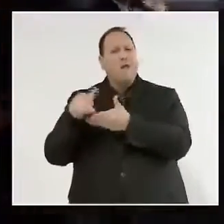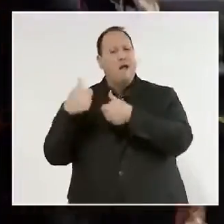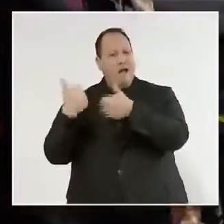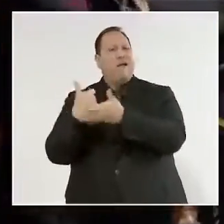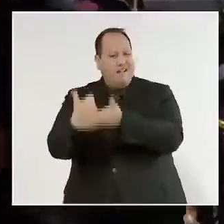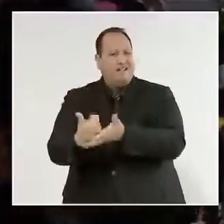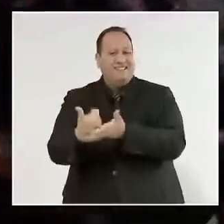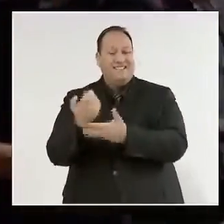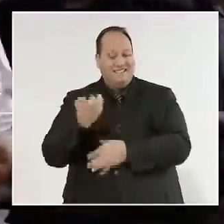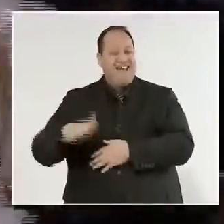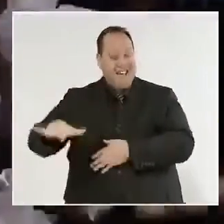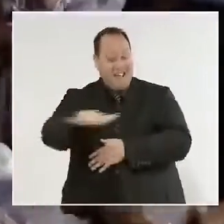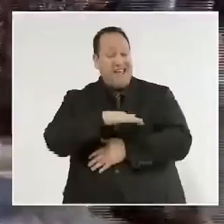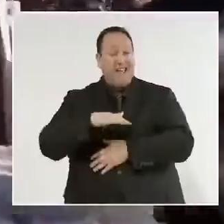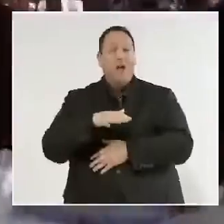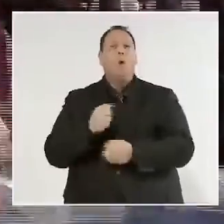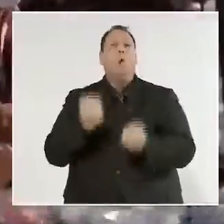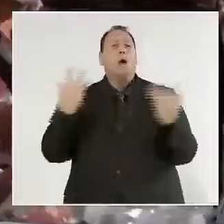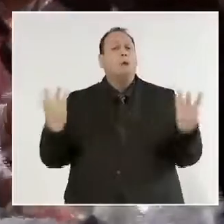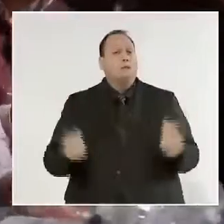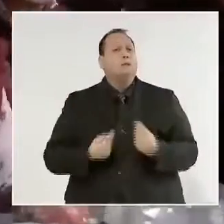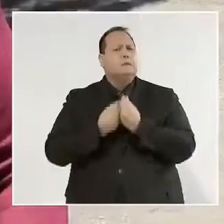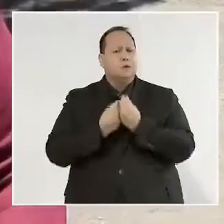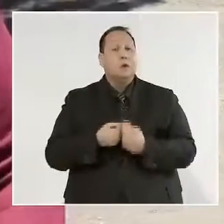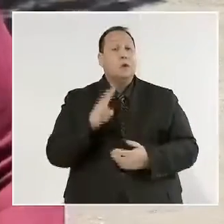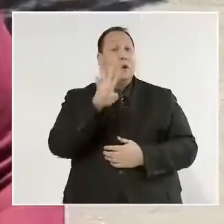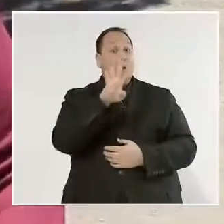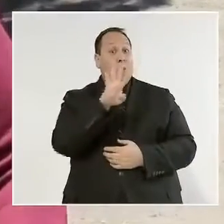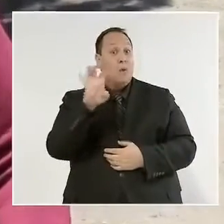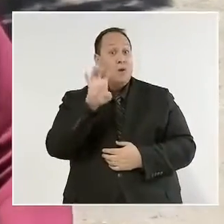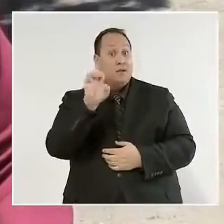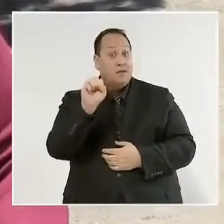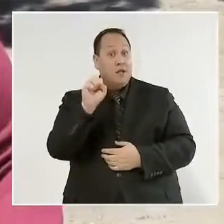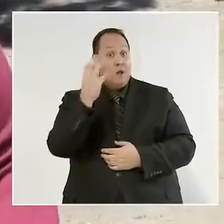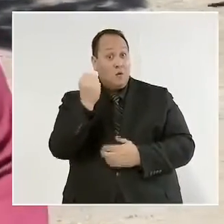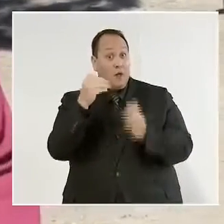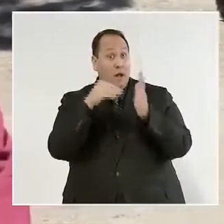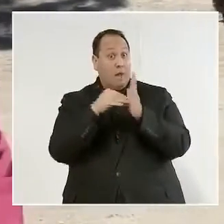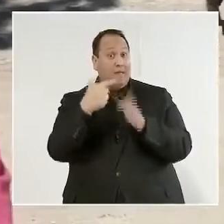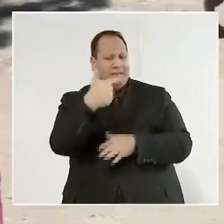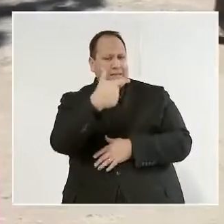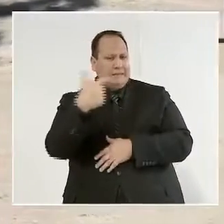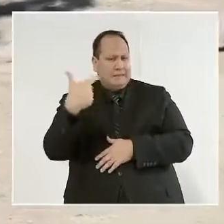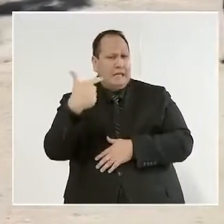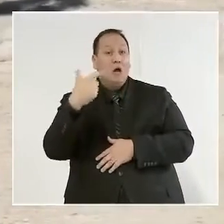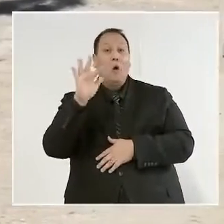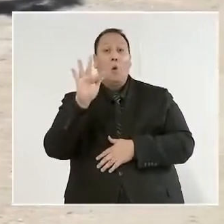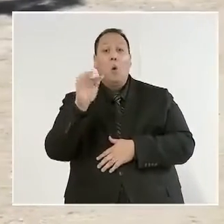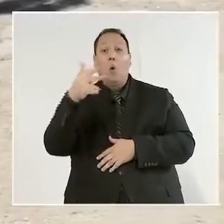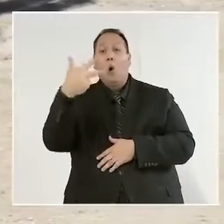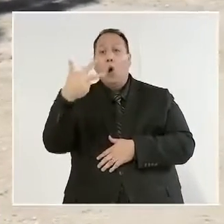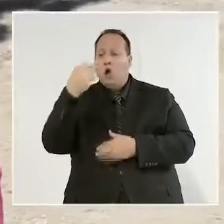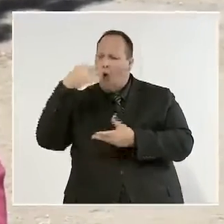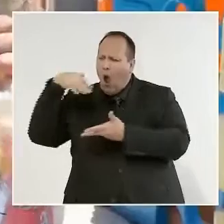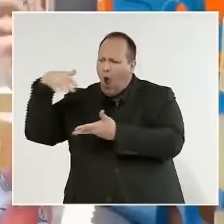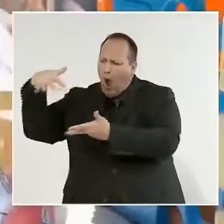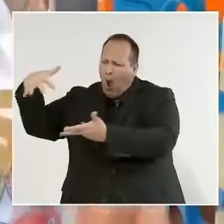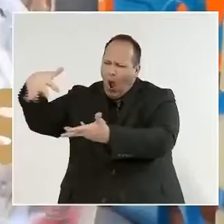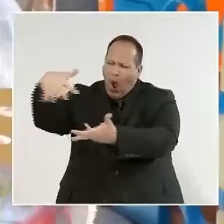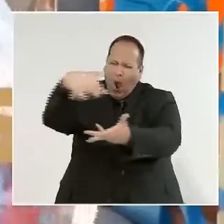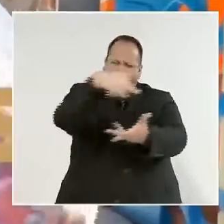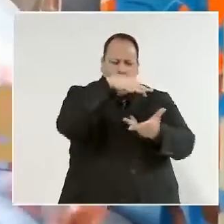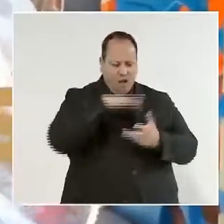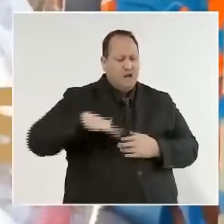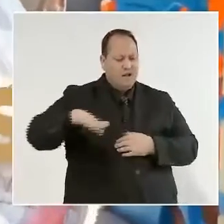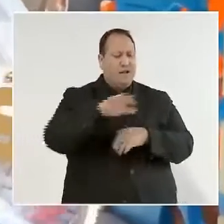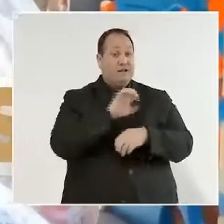llevar los apoyos a donde más se necesitaban. Por eso, en Ensenada entregamos un total de